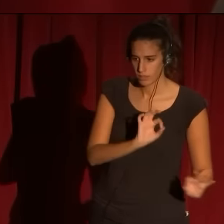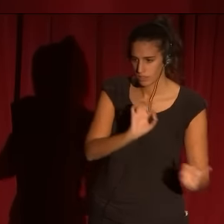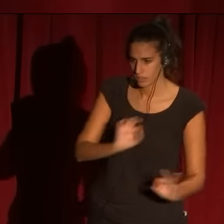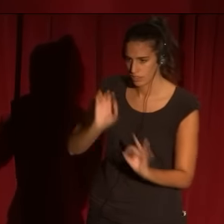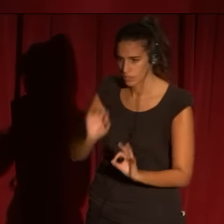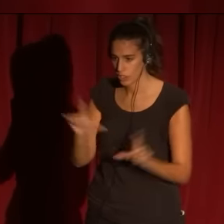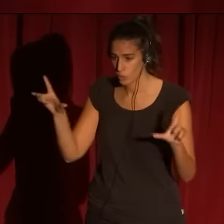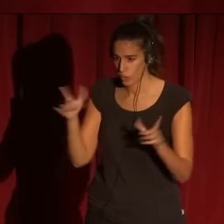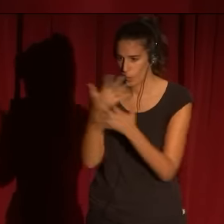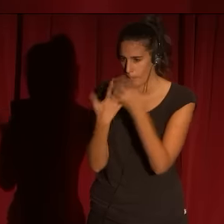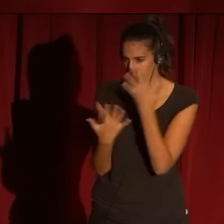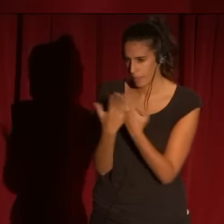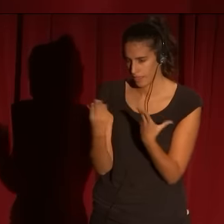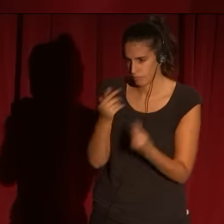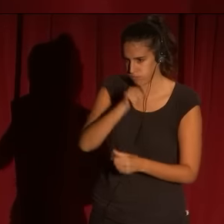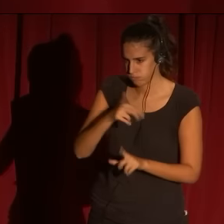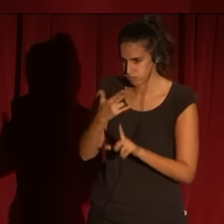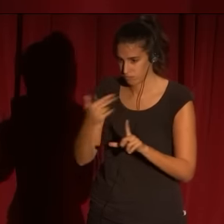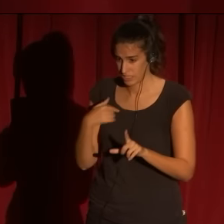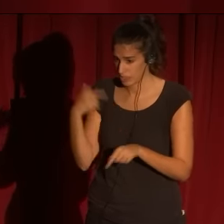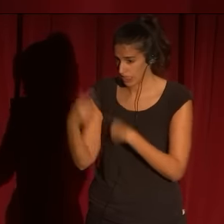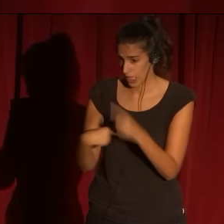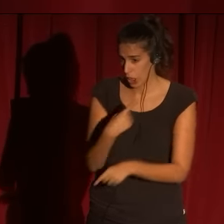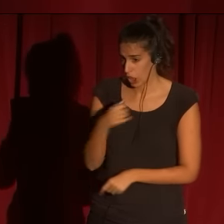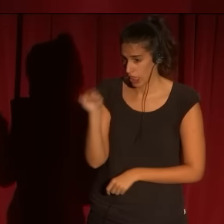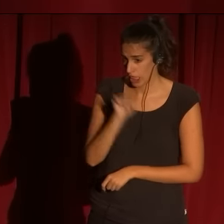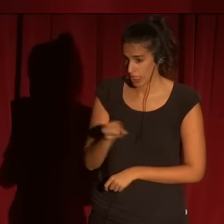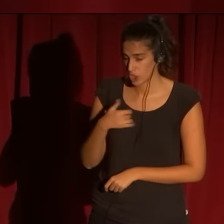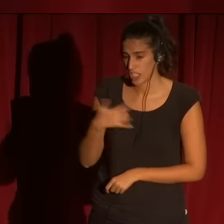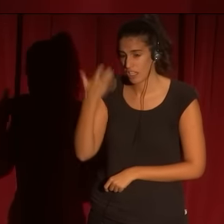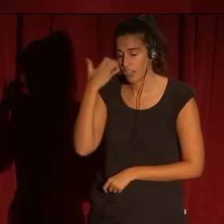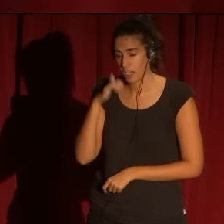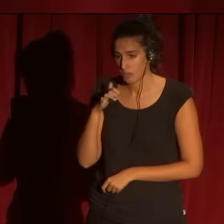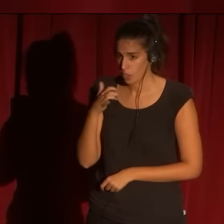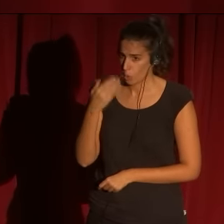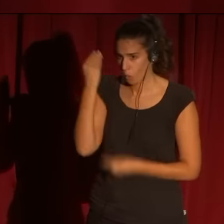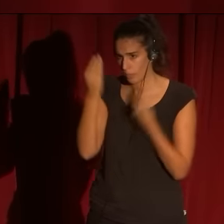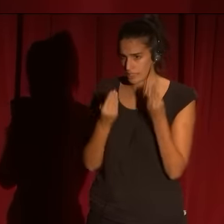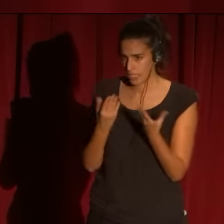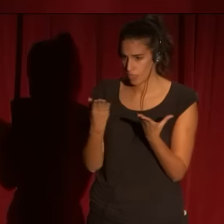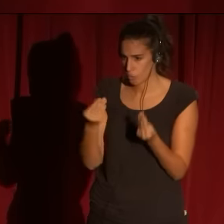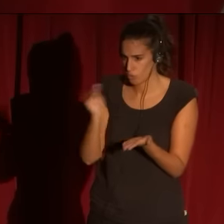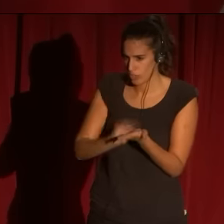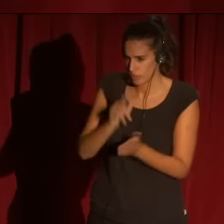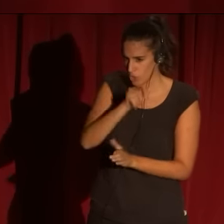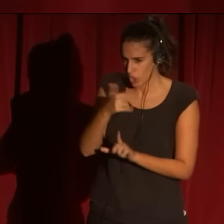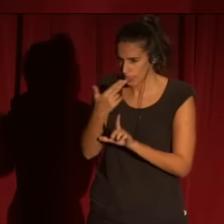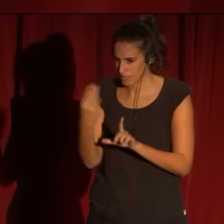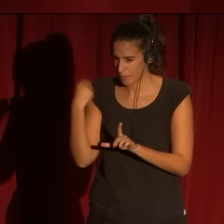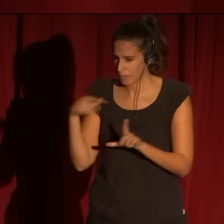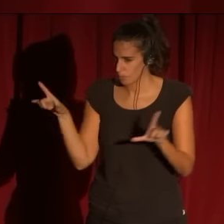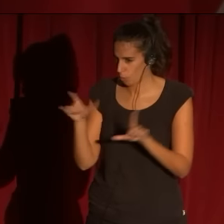una larga tradición ya que tiene más de 100 años y no es por lo tanto tan raro pensar que esta mujer está pintando de esta